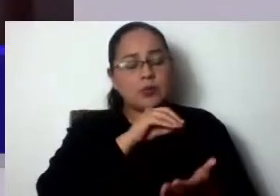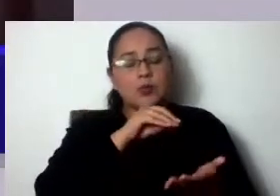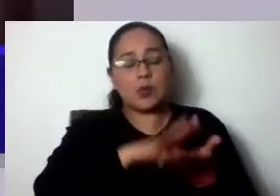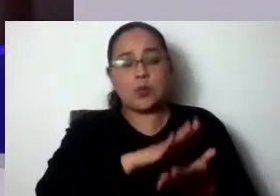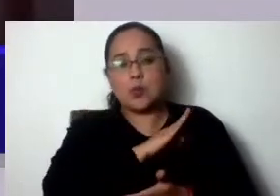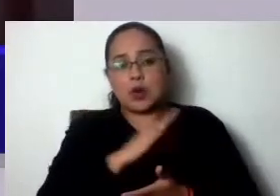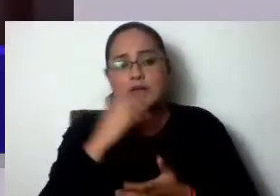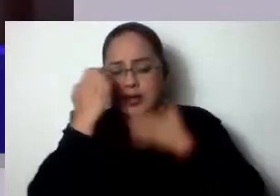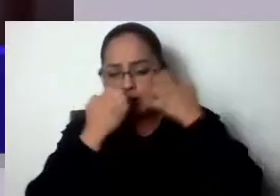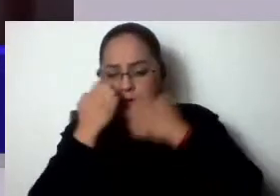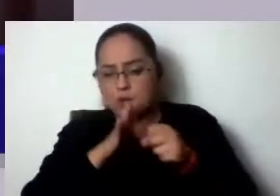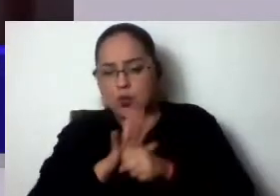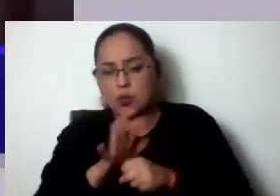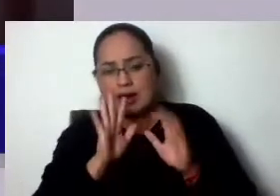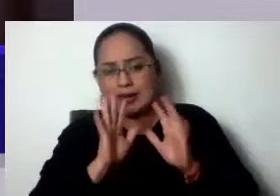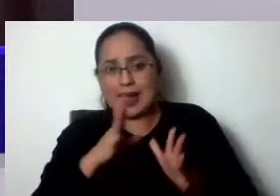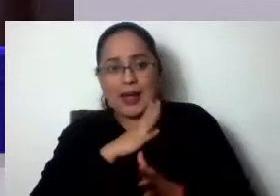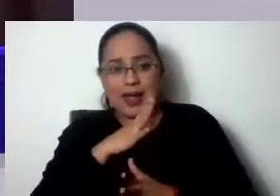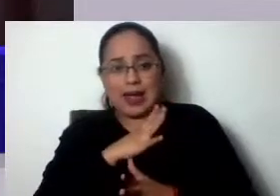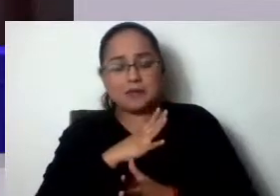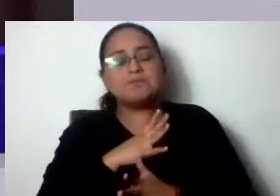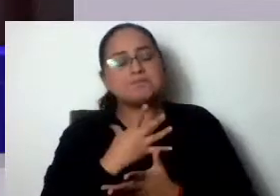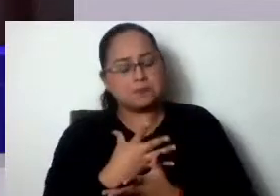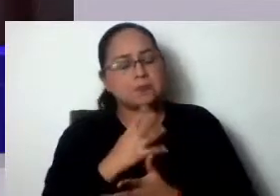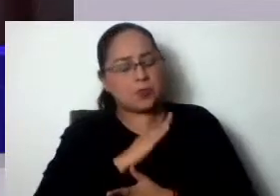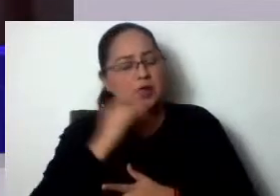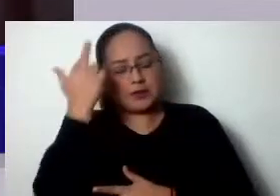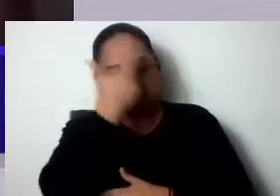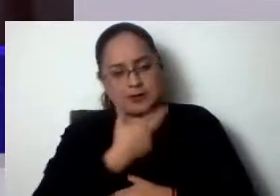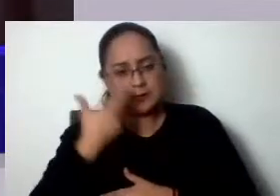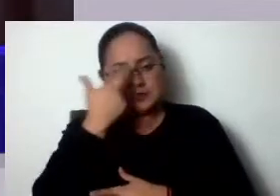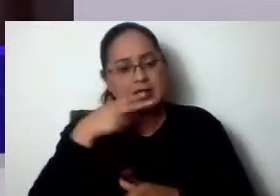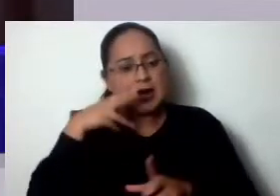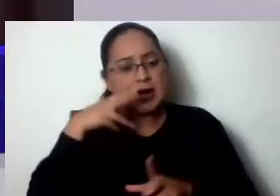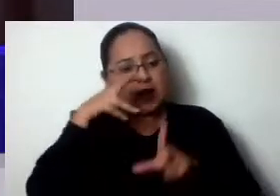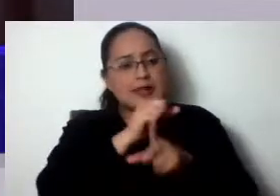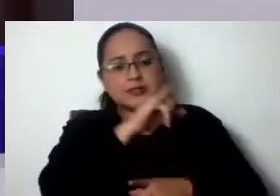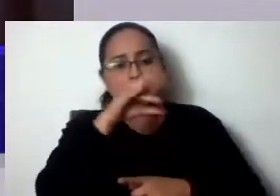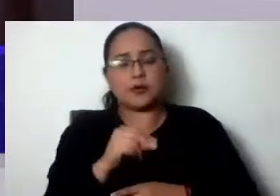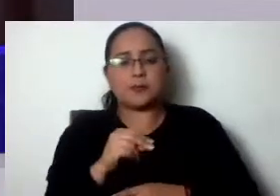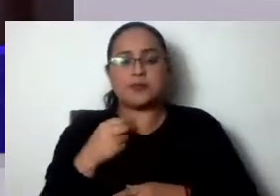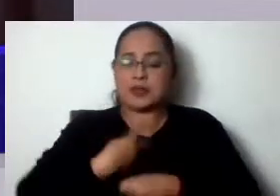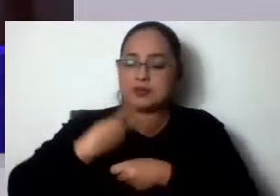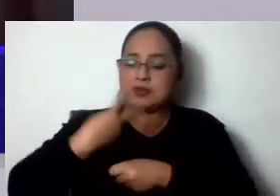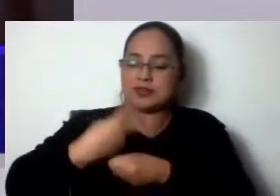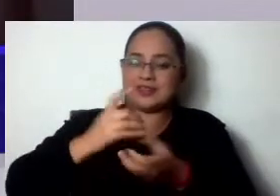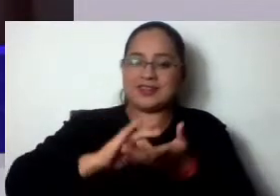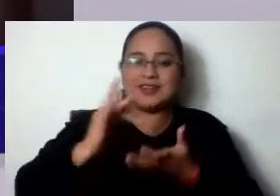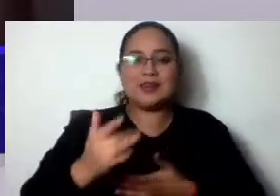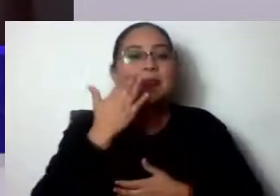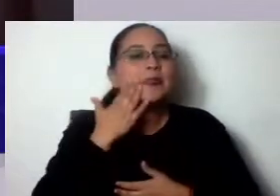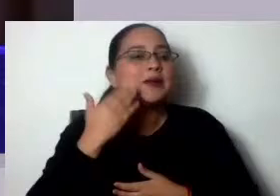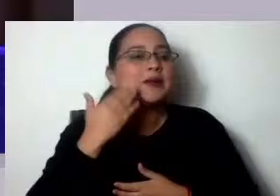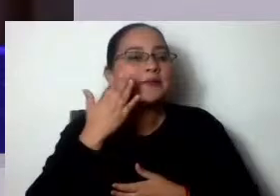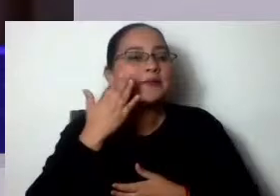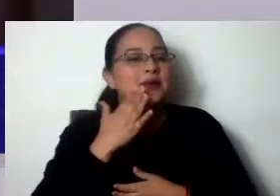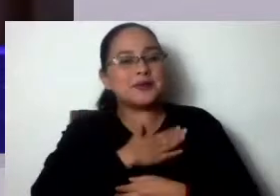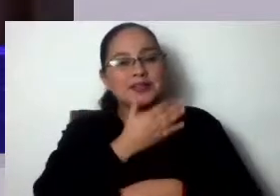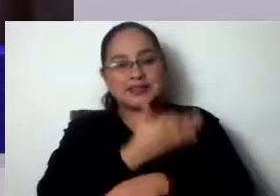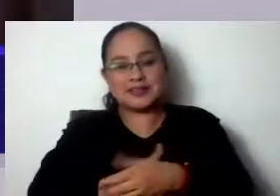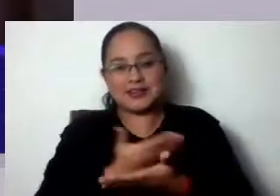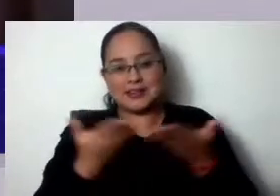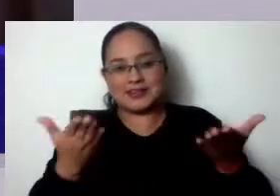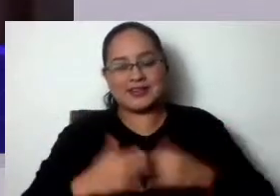aquellos que ya tenemos muchísimas gracias por esta invitación muy amables y que pasen muy buenas tardes